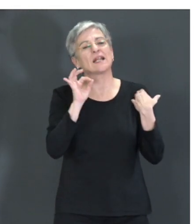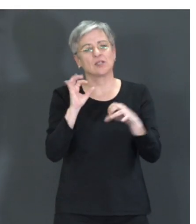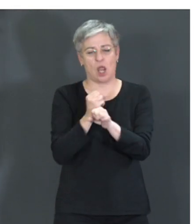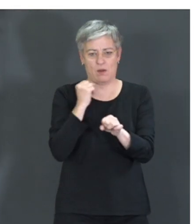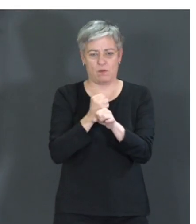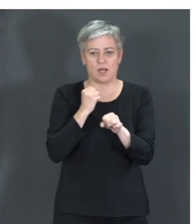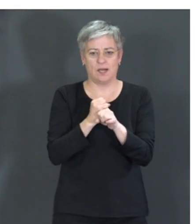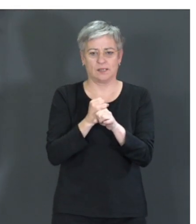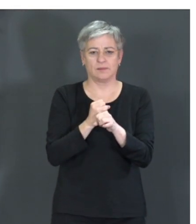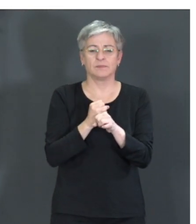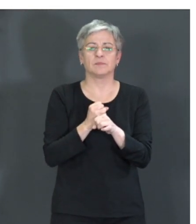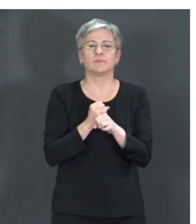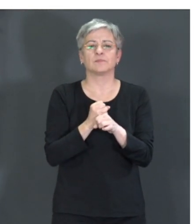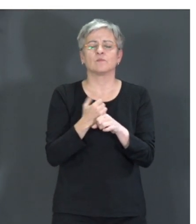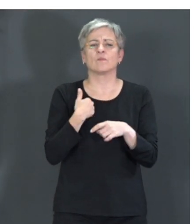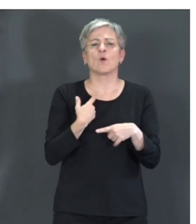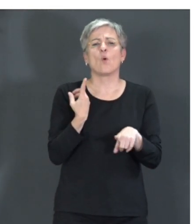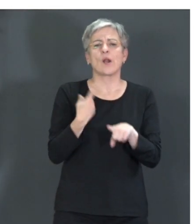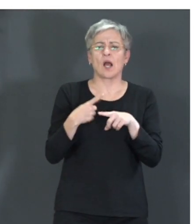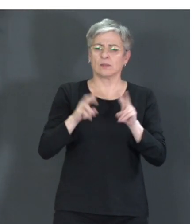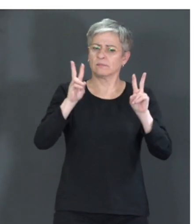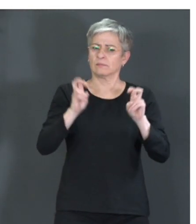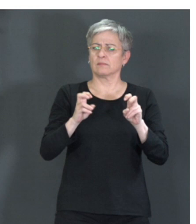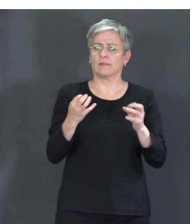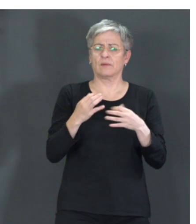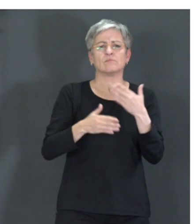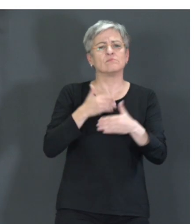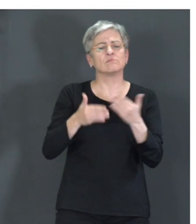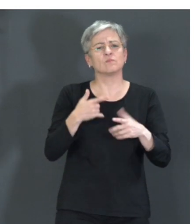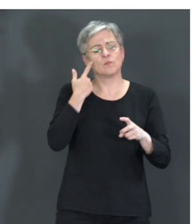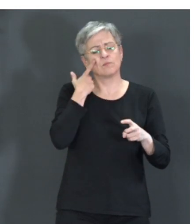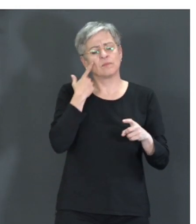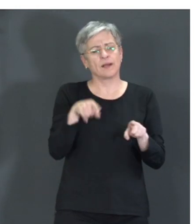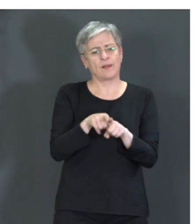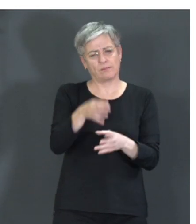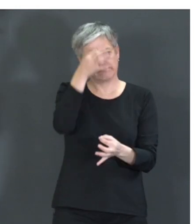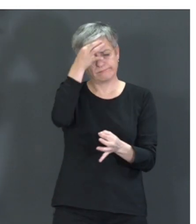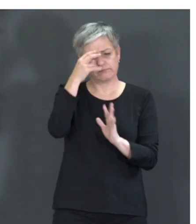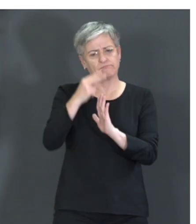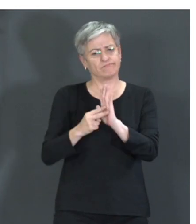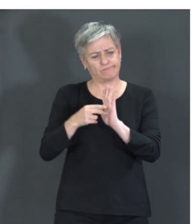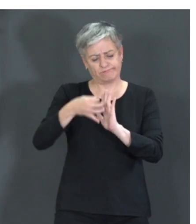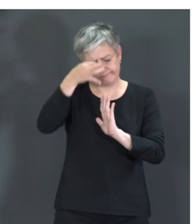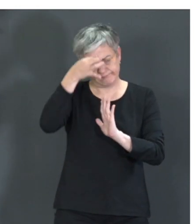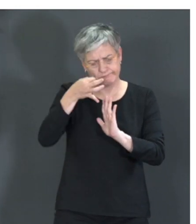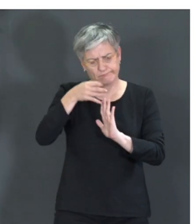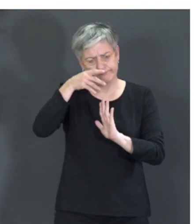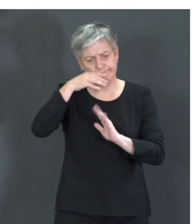digamos, de los procesos que se debería contemplar y seguir escrupulosamente es el tema